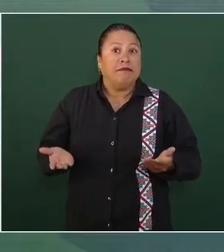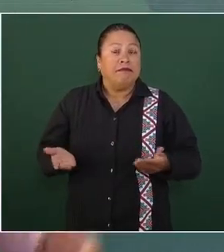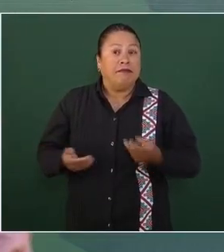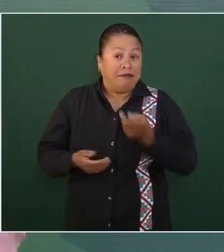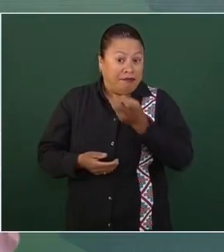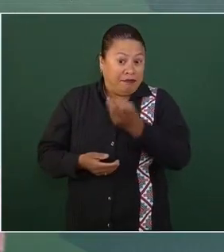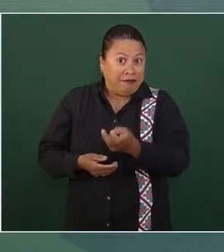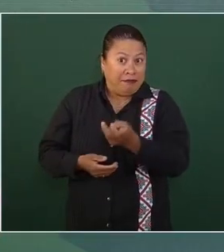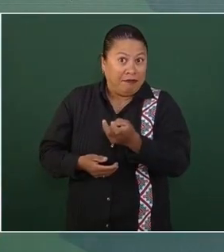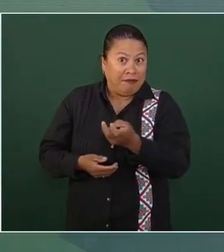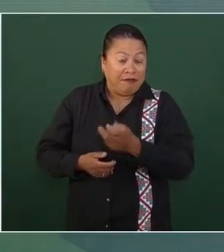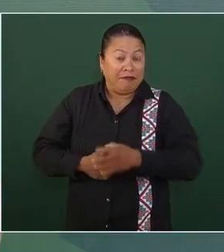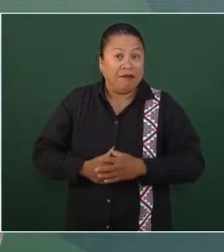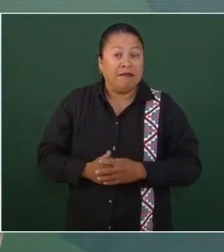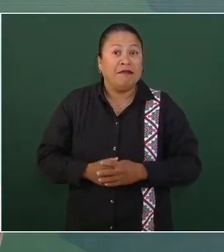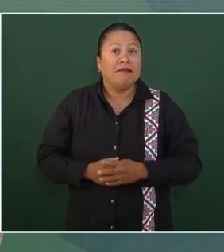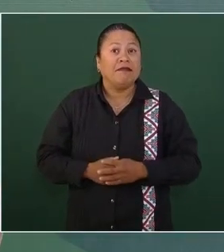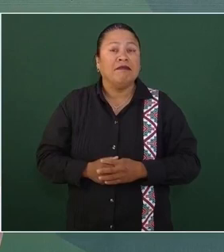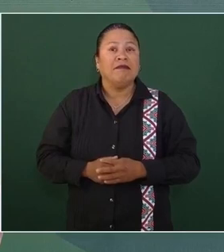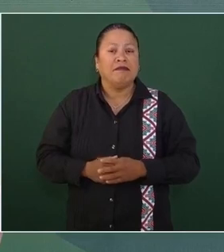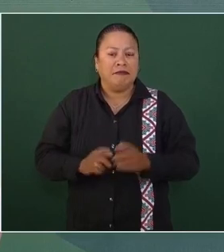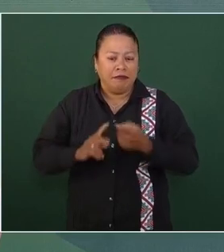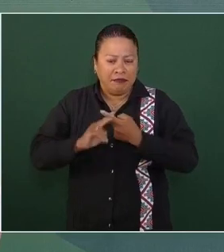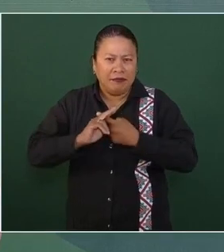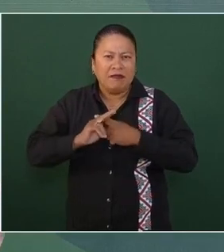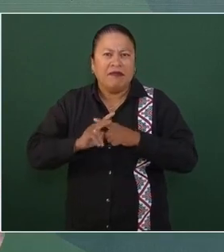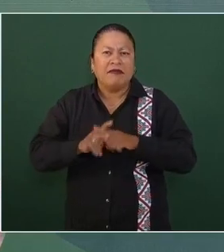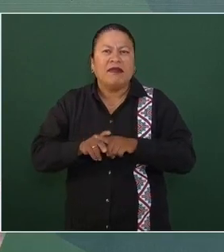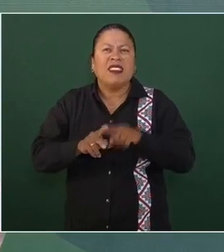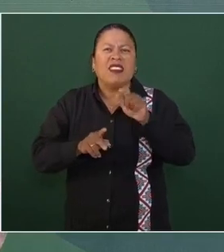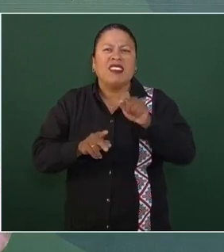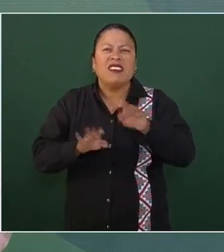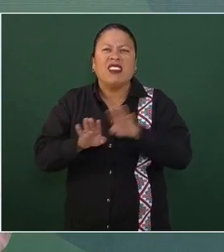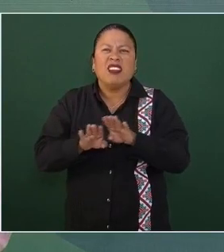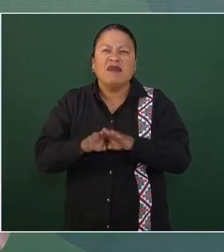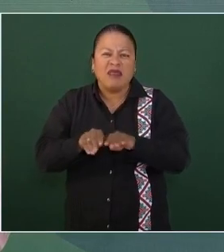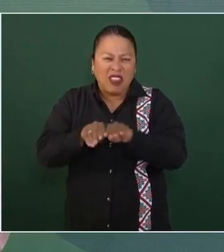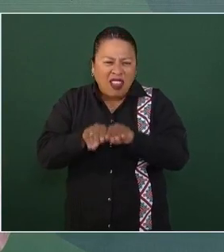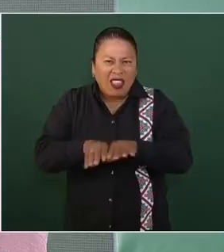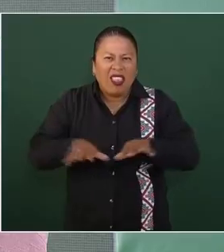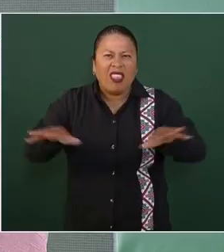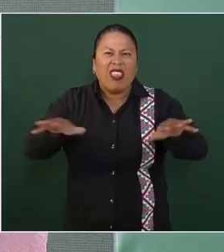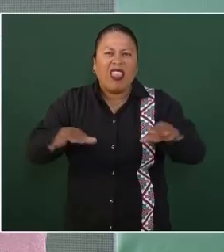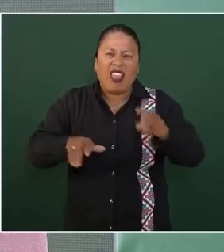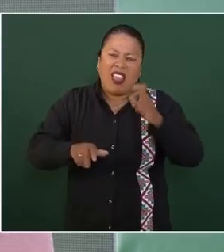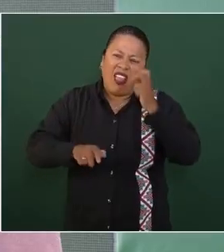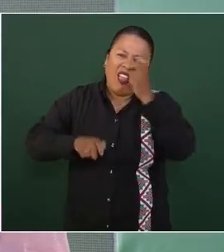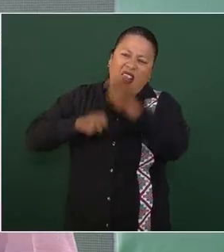se echó a andar una campaña negra de desprestigio